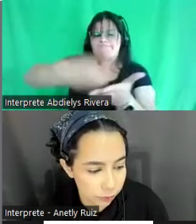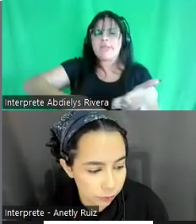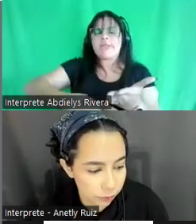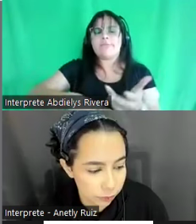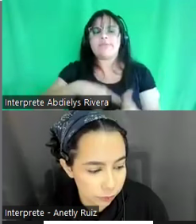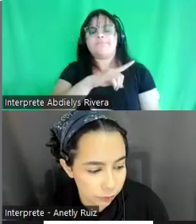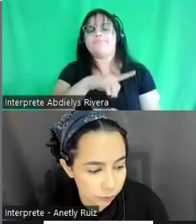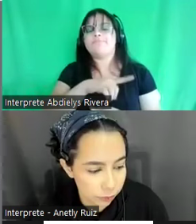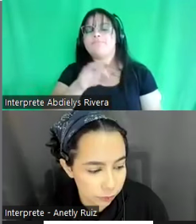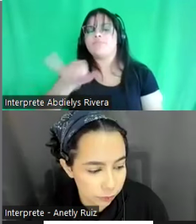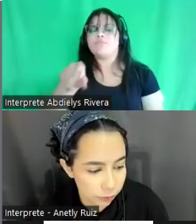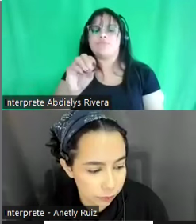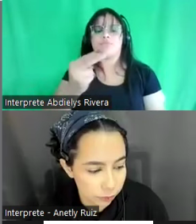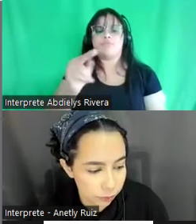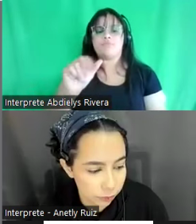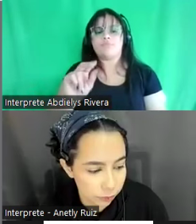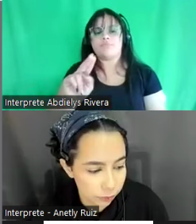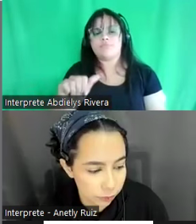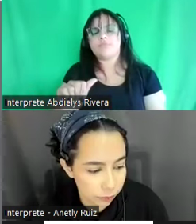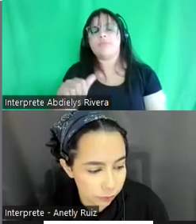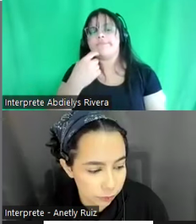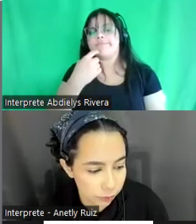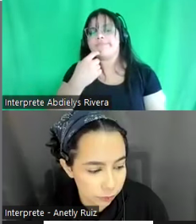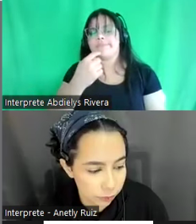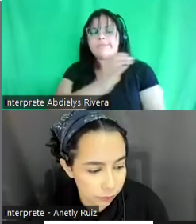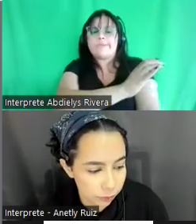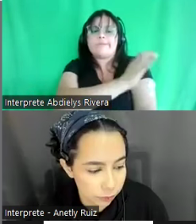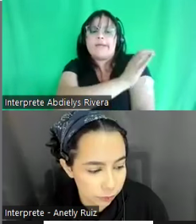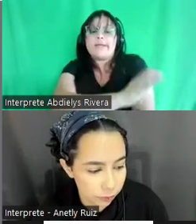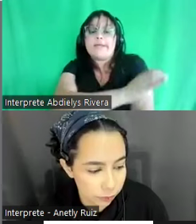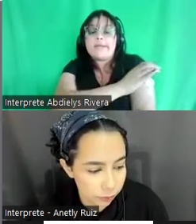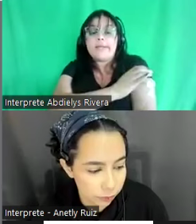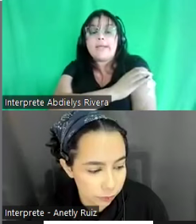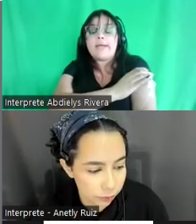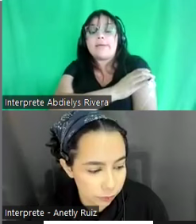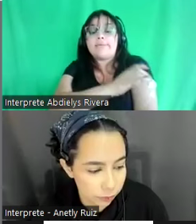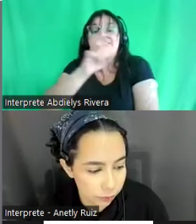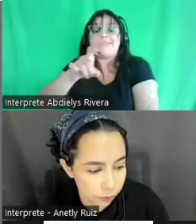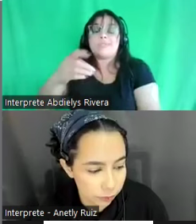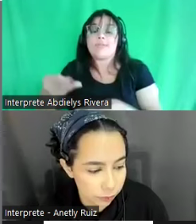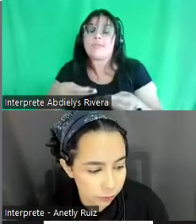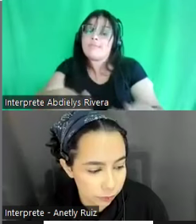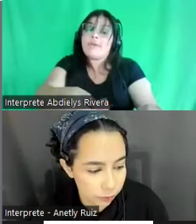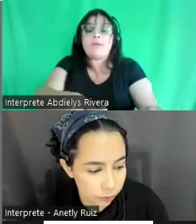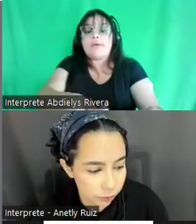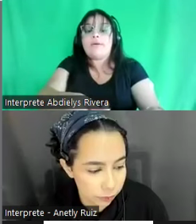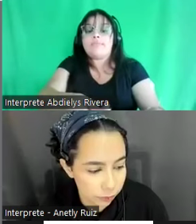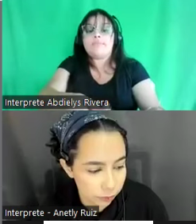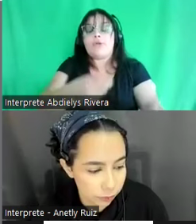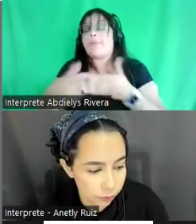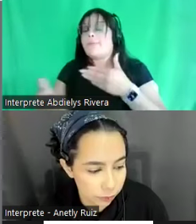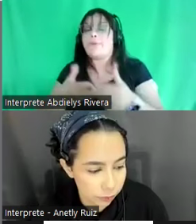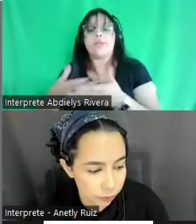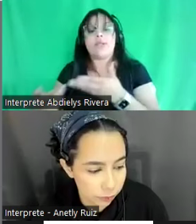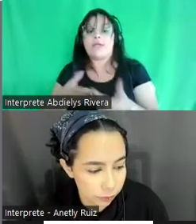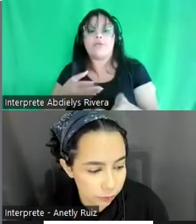la obligación de realizar los arreglos para un traslado sin importar método de pago. Licenciada, si